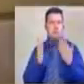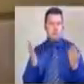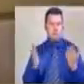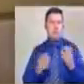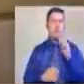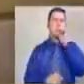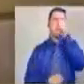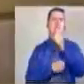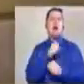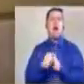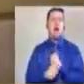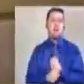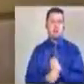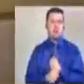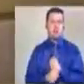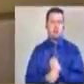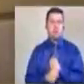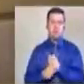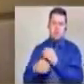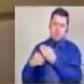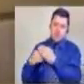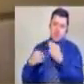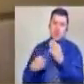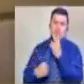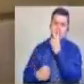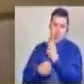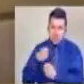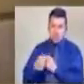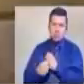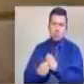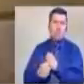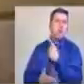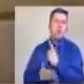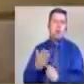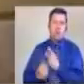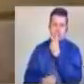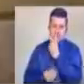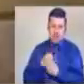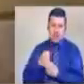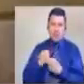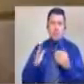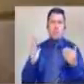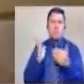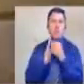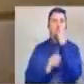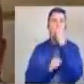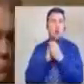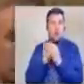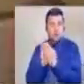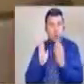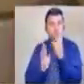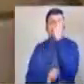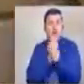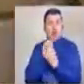sea de 10 años, que sólo durante dos años se van a recibir las denuncias respectivas.